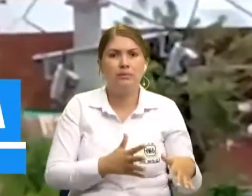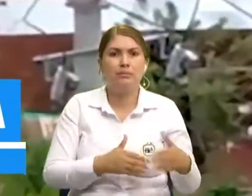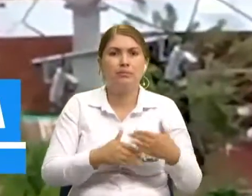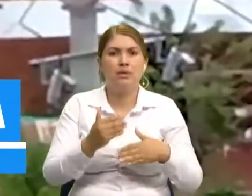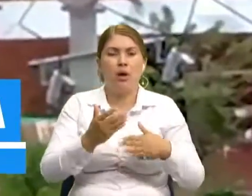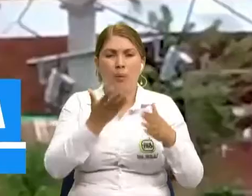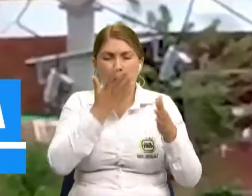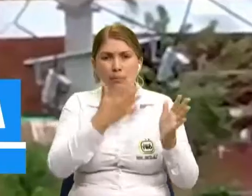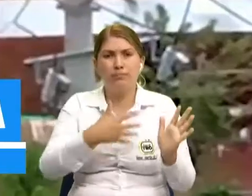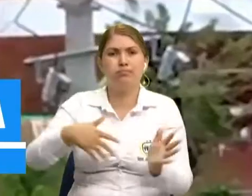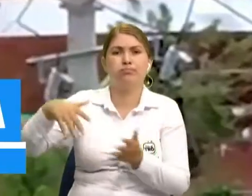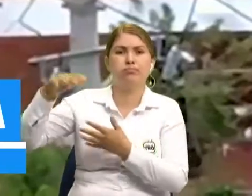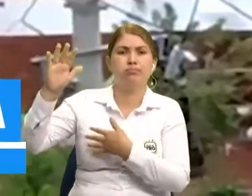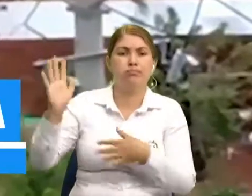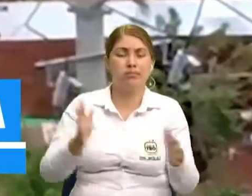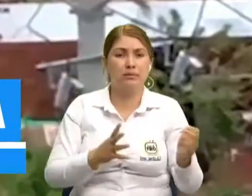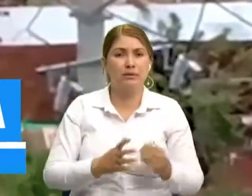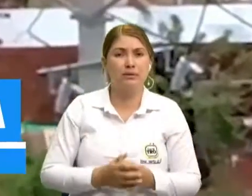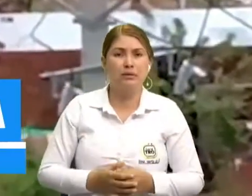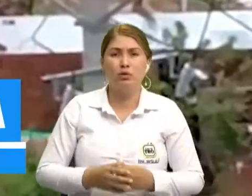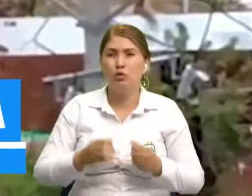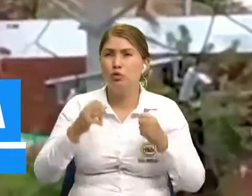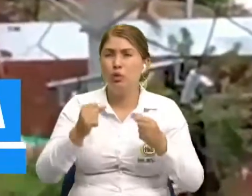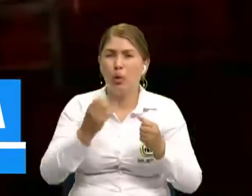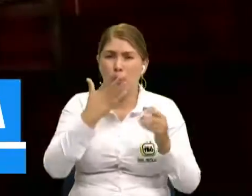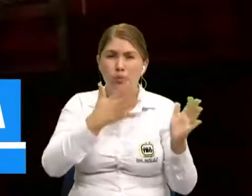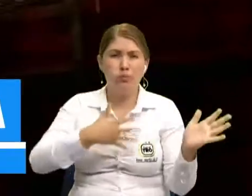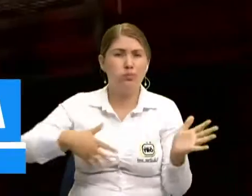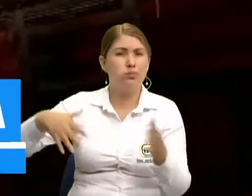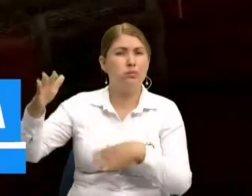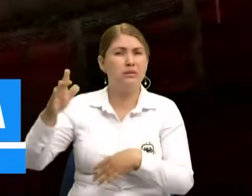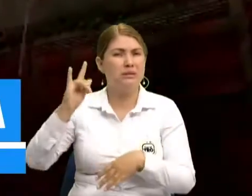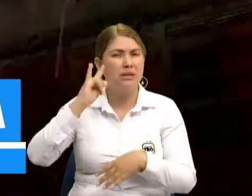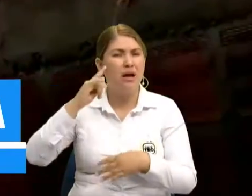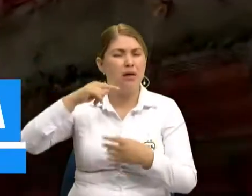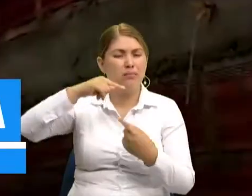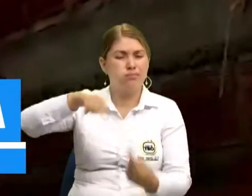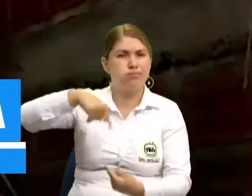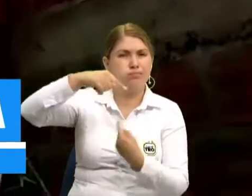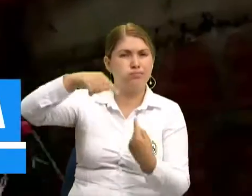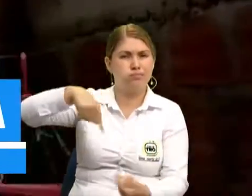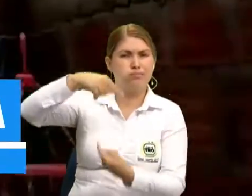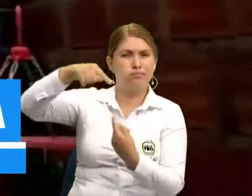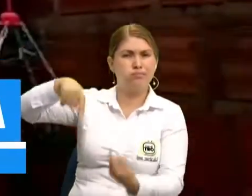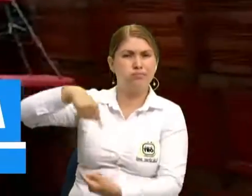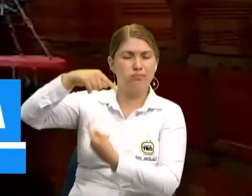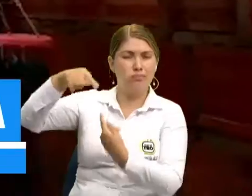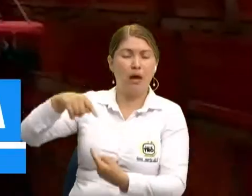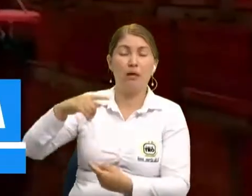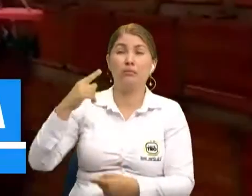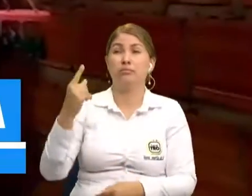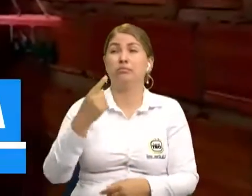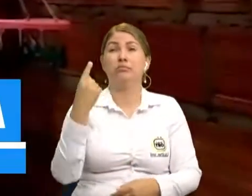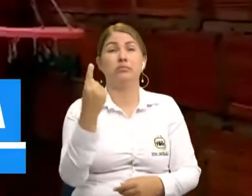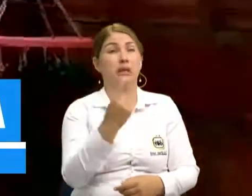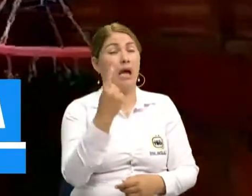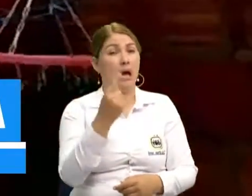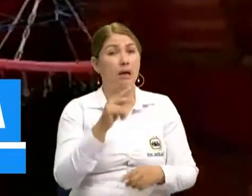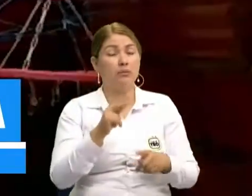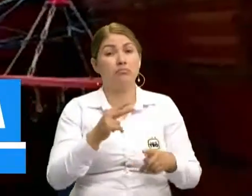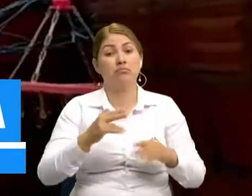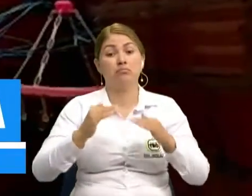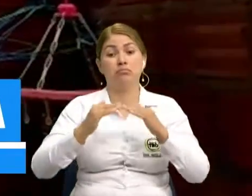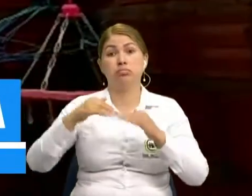soplar a soplar ya empezó al fuerte de brasero se observó como un remolino como un remolino y un peso cuando el que empezó a